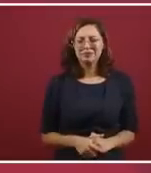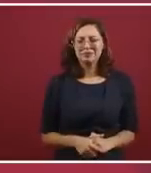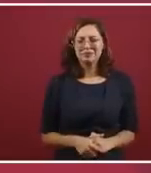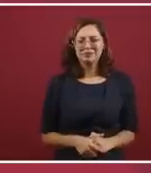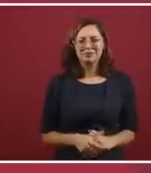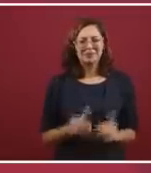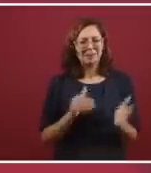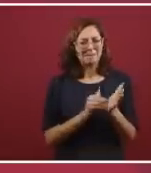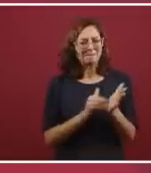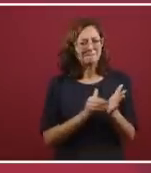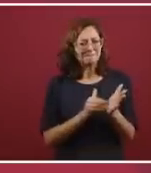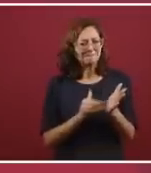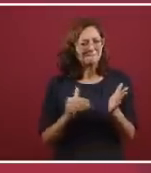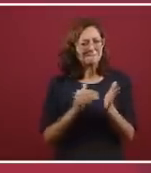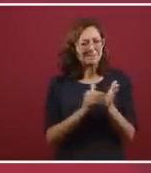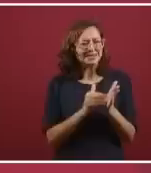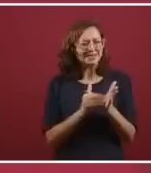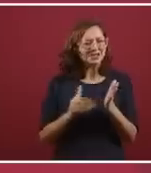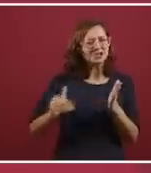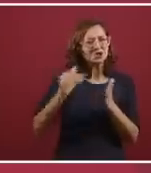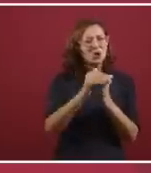miles millones